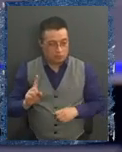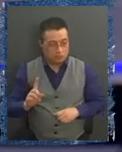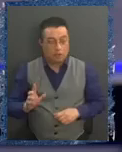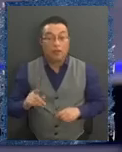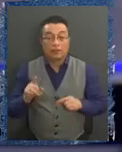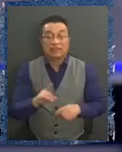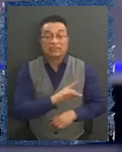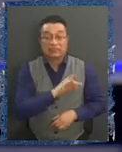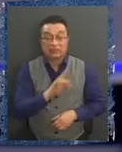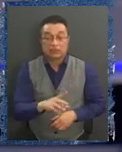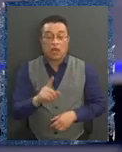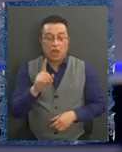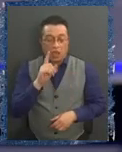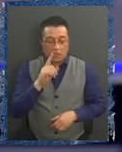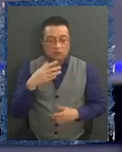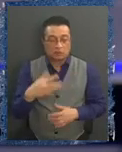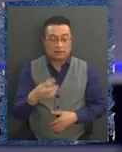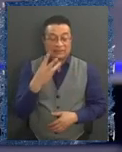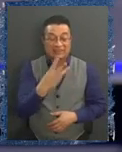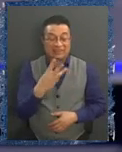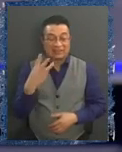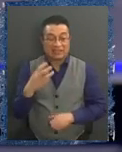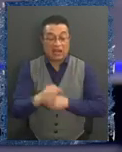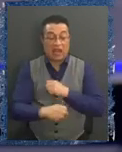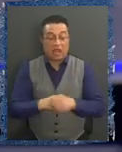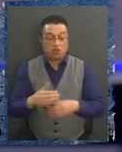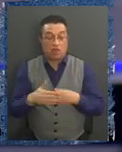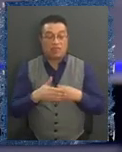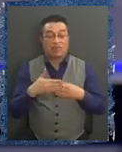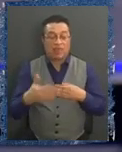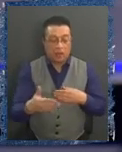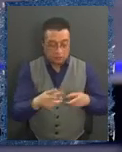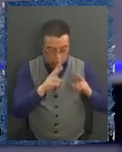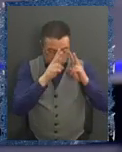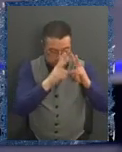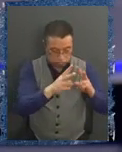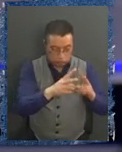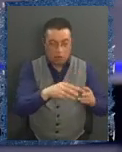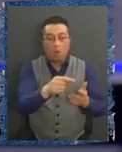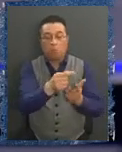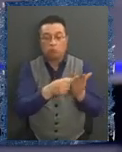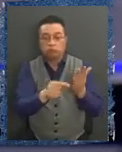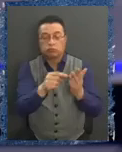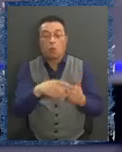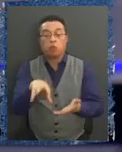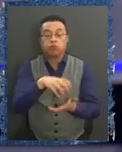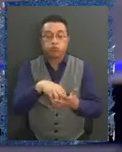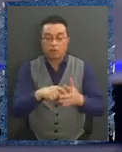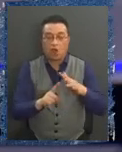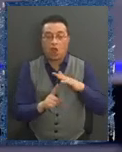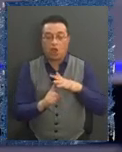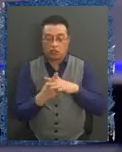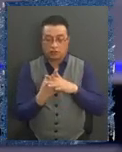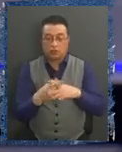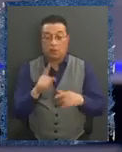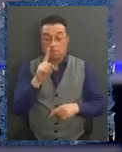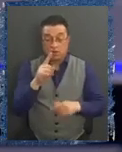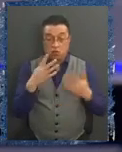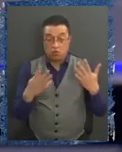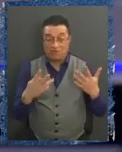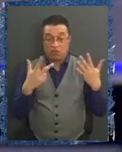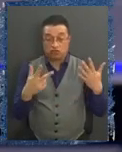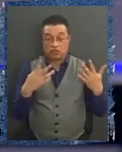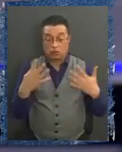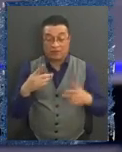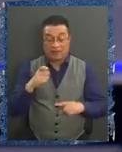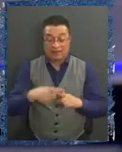Chile llega 33 años tarde a reconocer sus pueblos indígenas. Quiero recordar que desde el año 1989 el